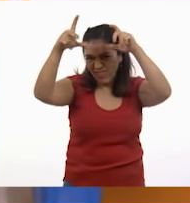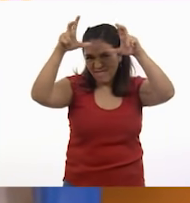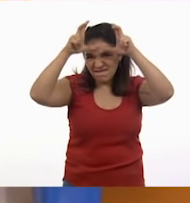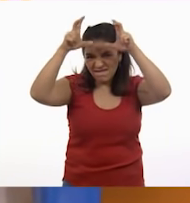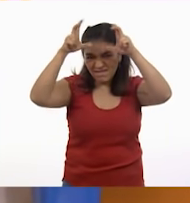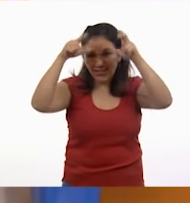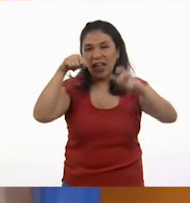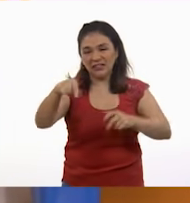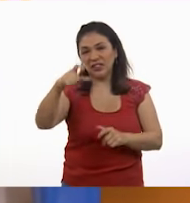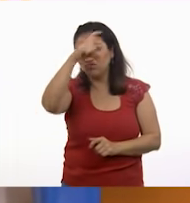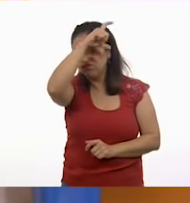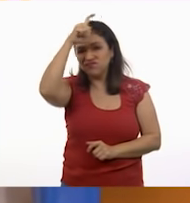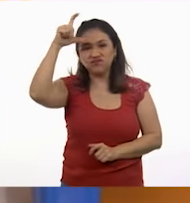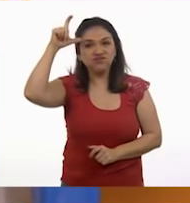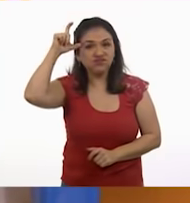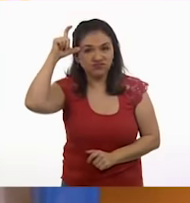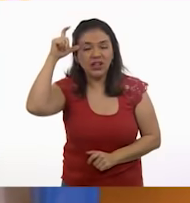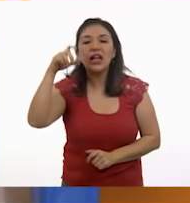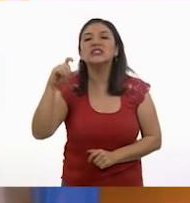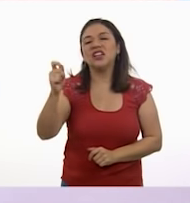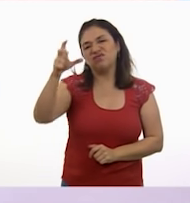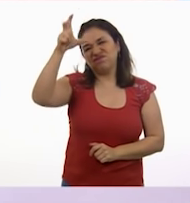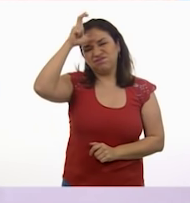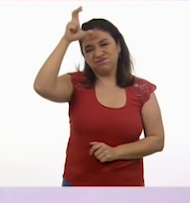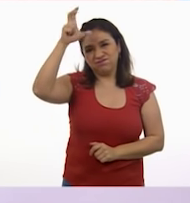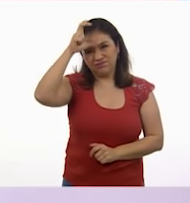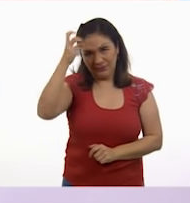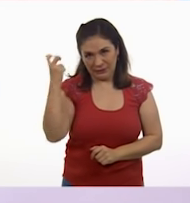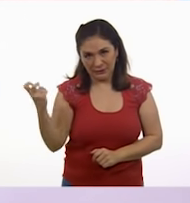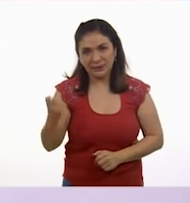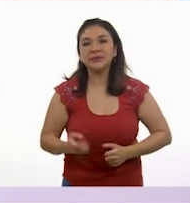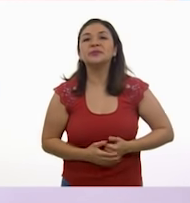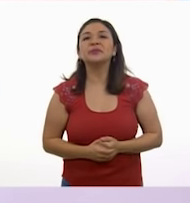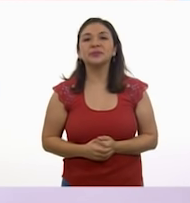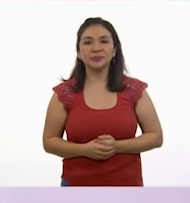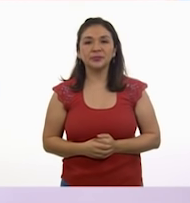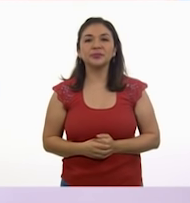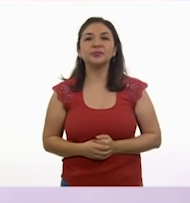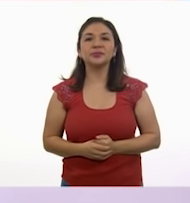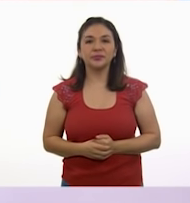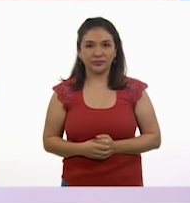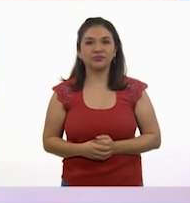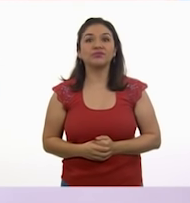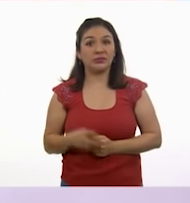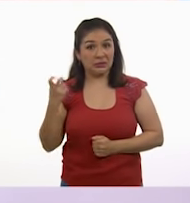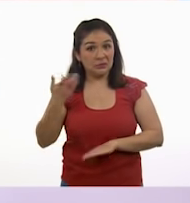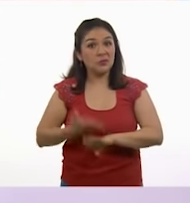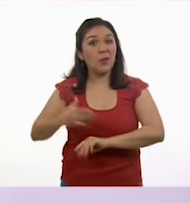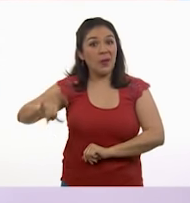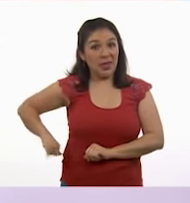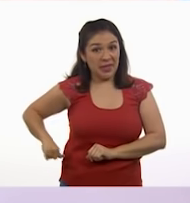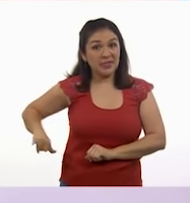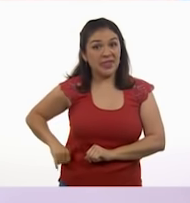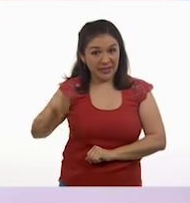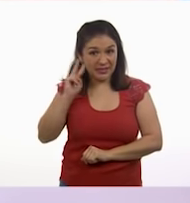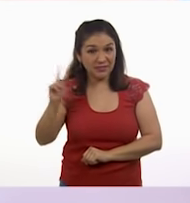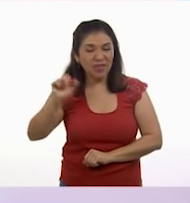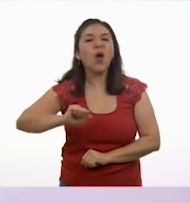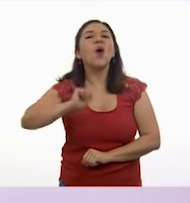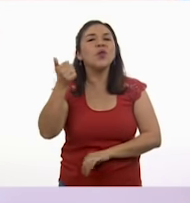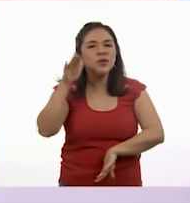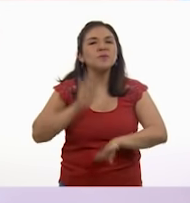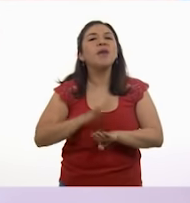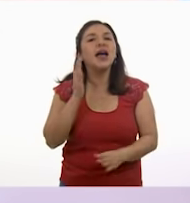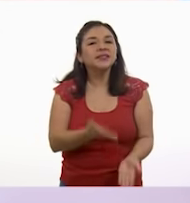poquito frente grande representada la sabiduría estos son más interesantes tenemos alguna otra